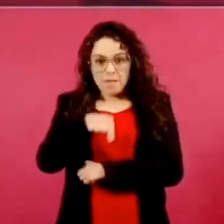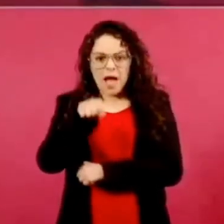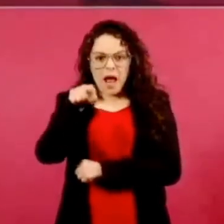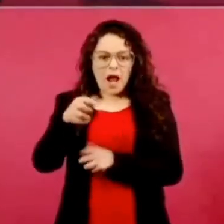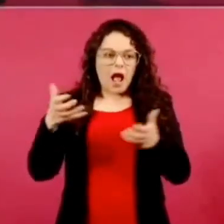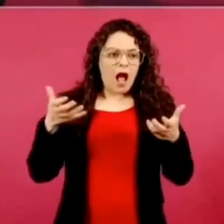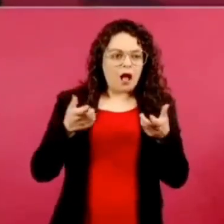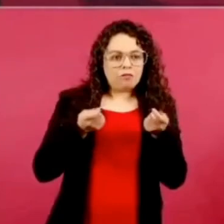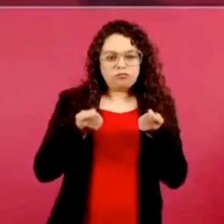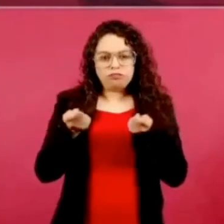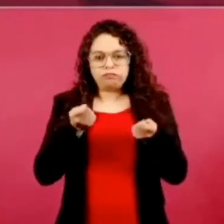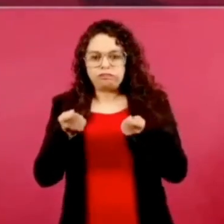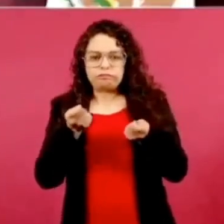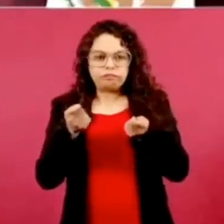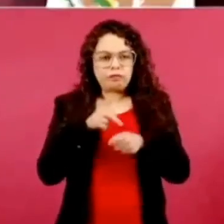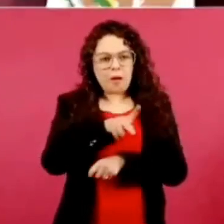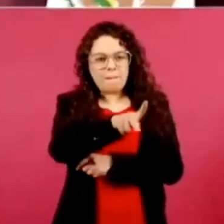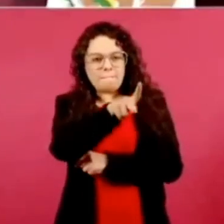un montaje,